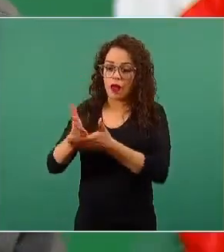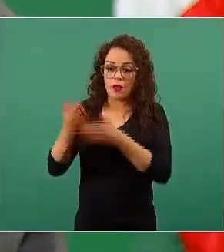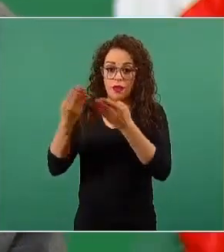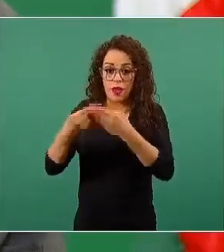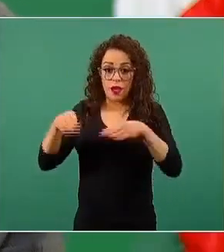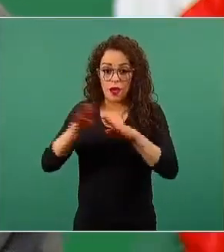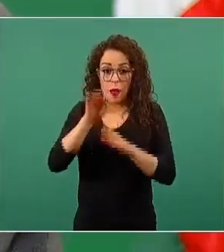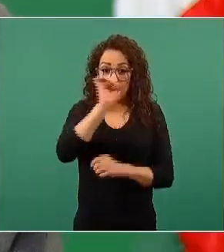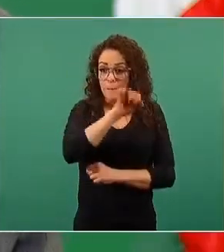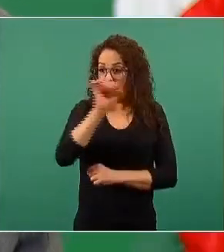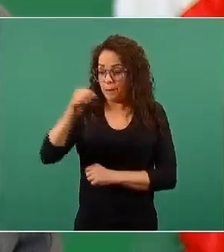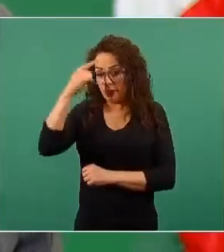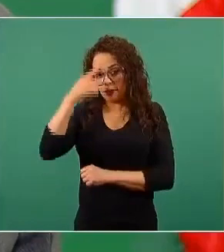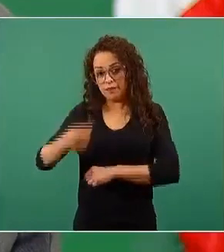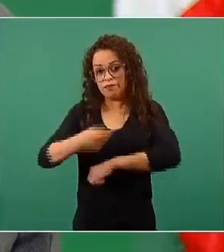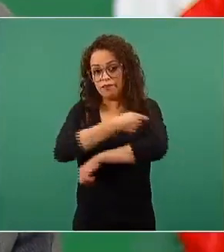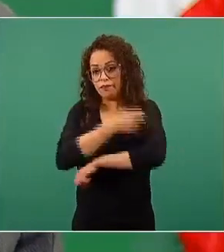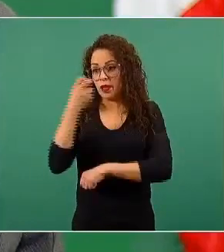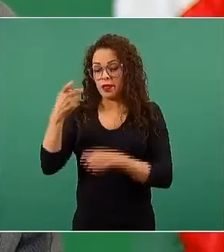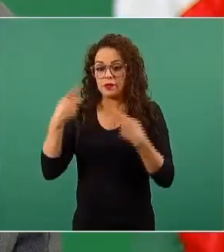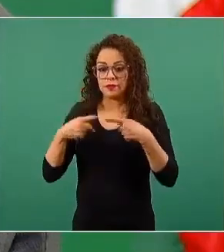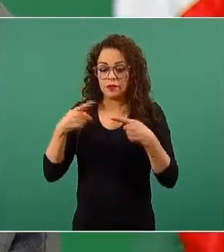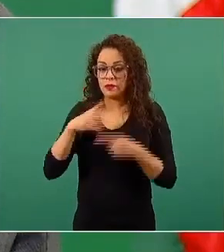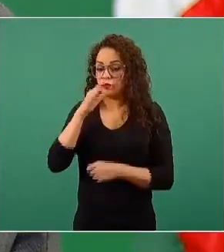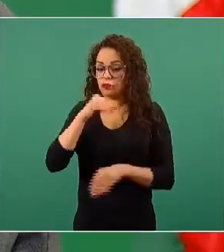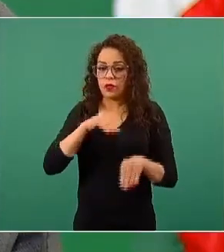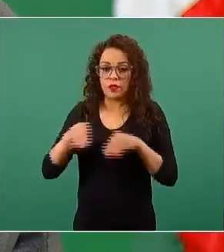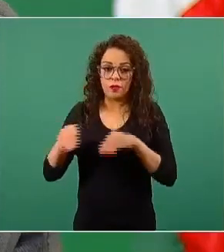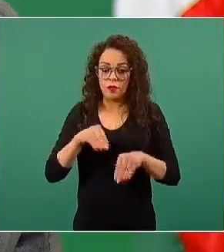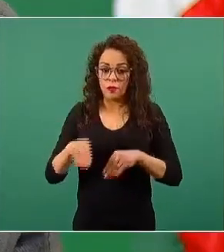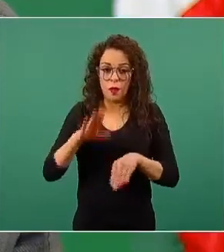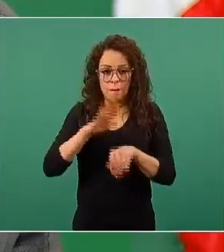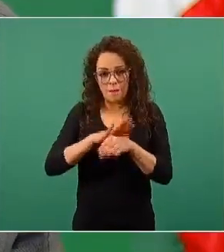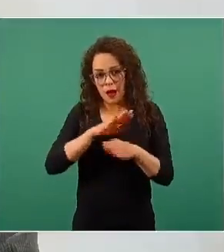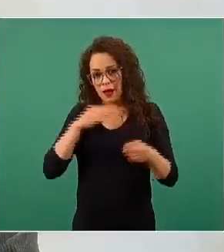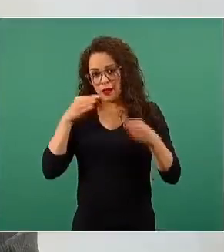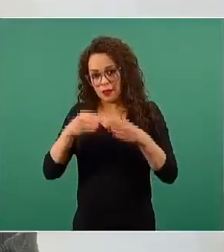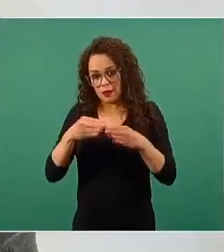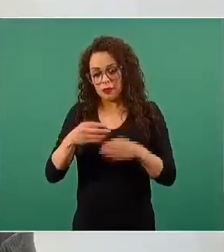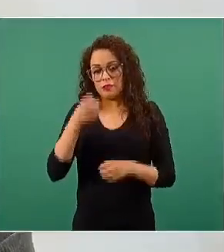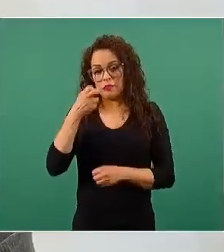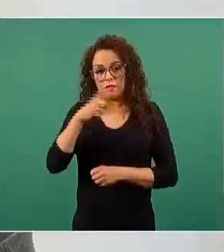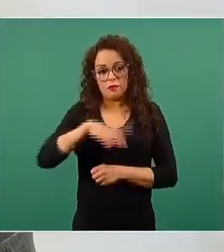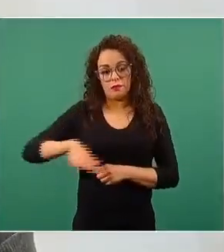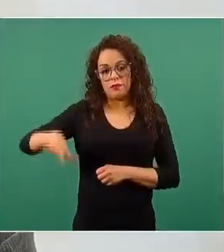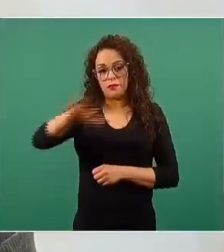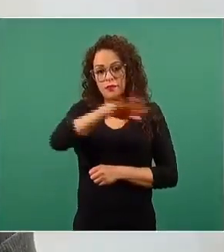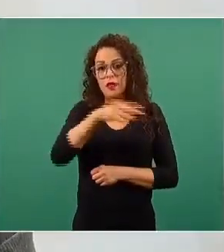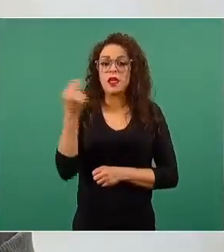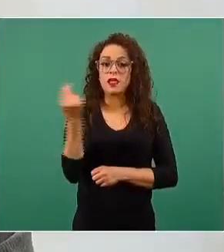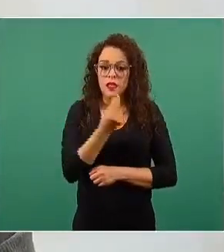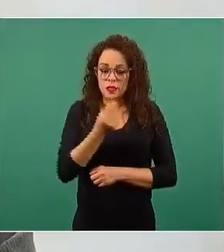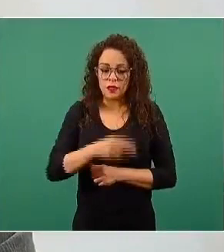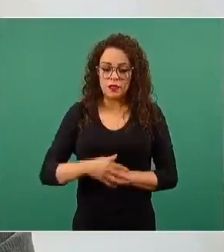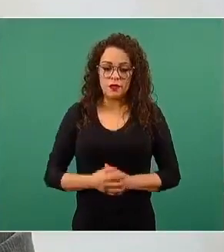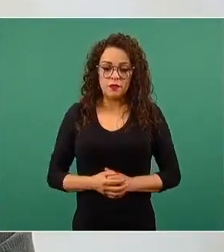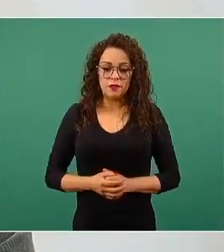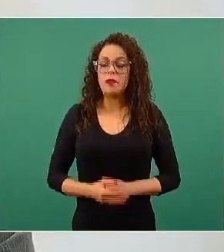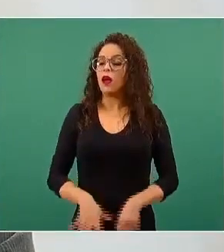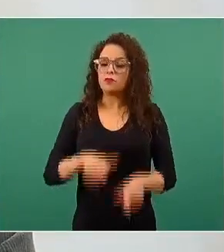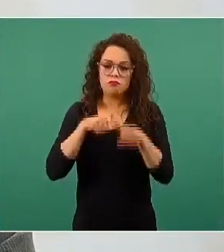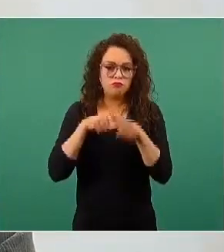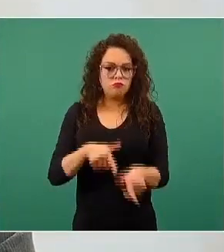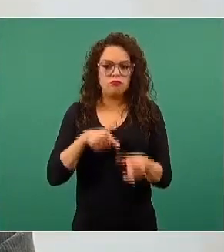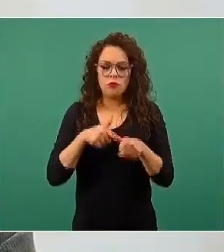se desprenden estos operativos específicos para llevar la vacuna a las personas que así lo requieren, y así se ha estado